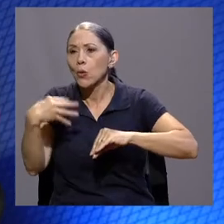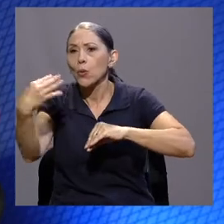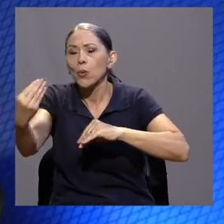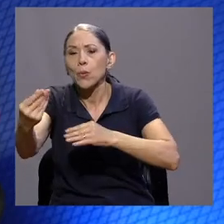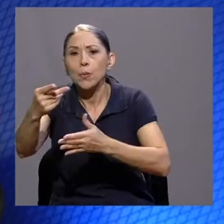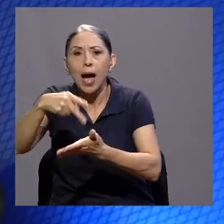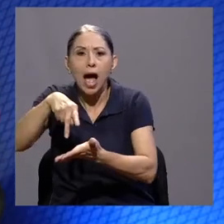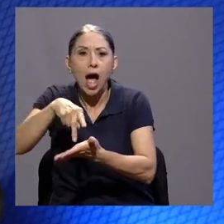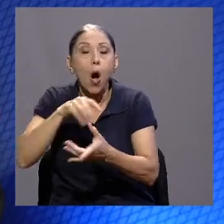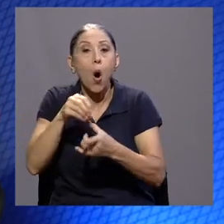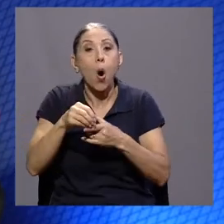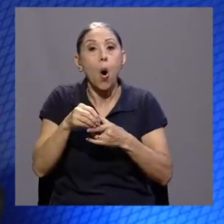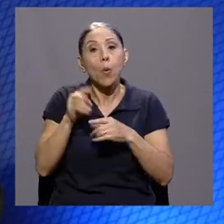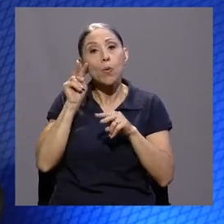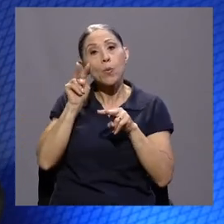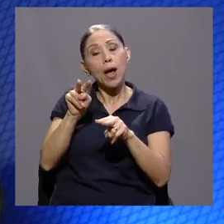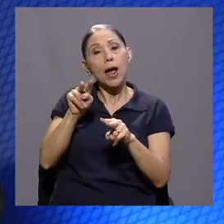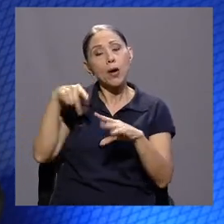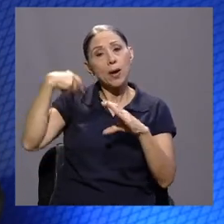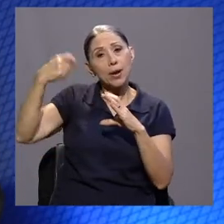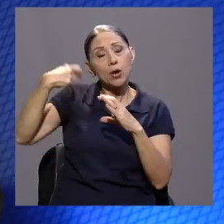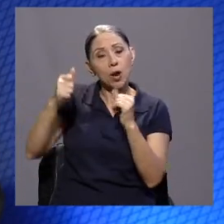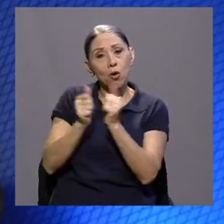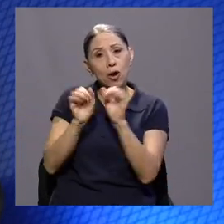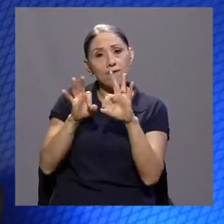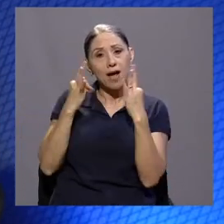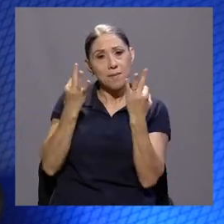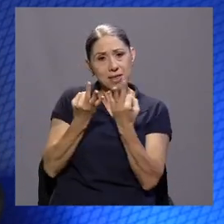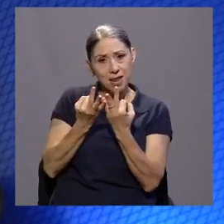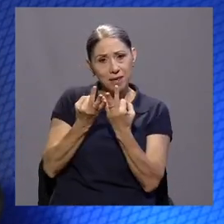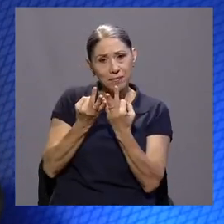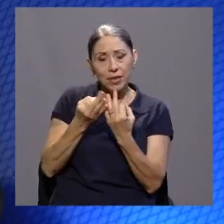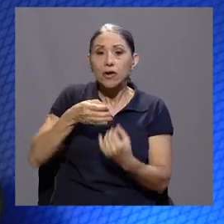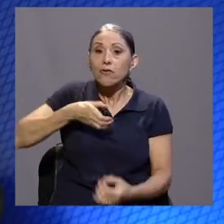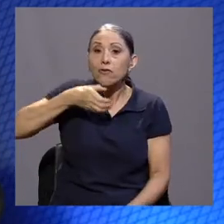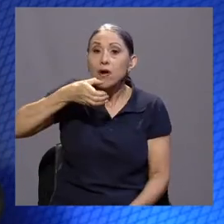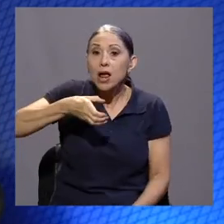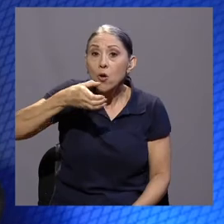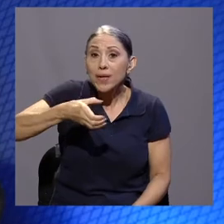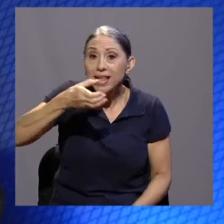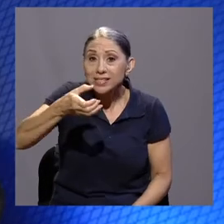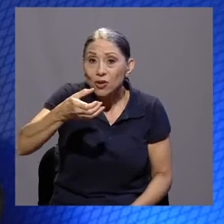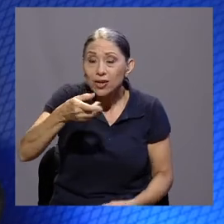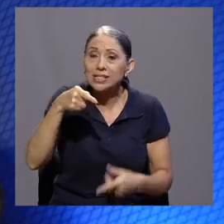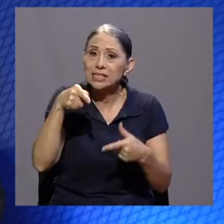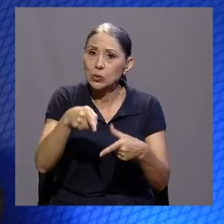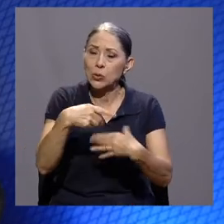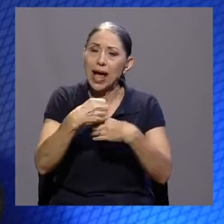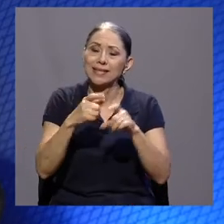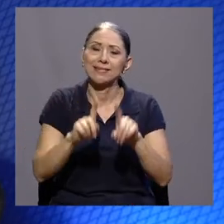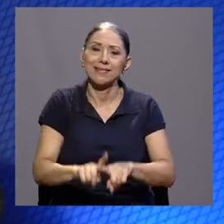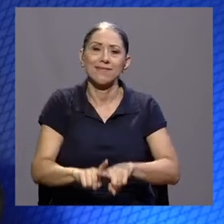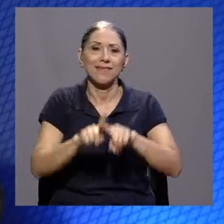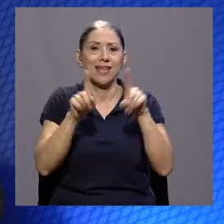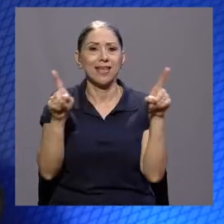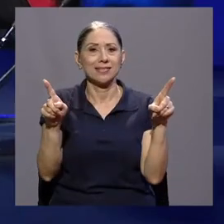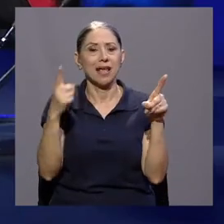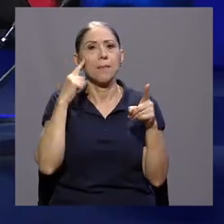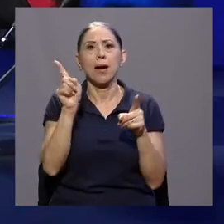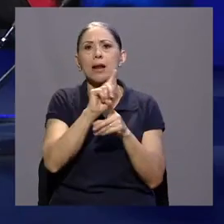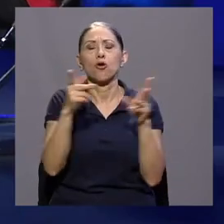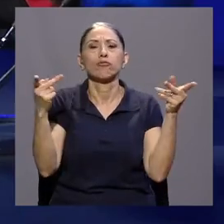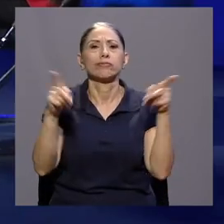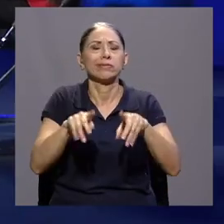familia. Esas son pequeñas recomendaciones que hacen la gran diferencia a nivel del estrés que uno pueda tener.